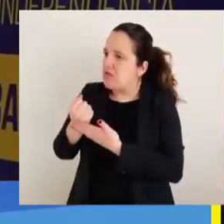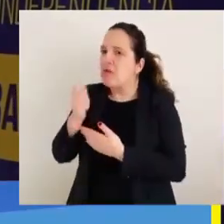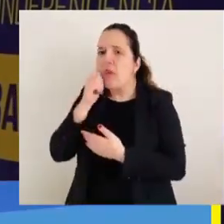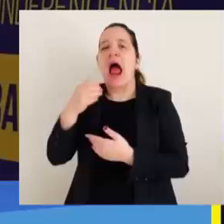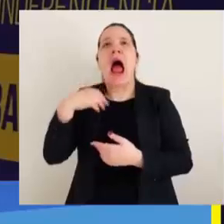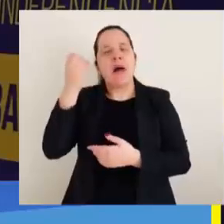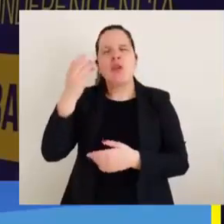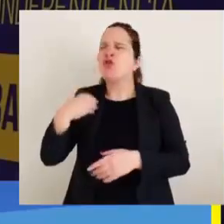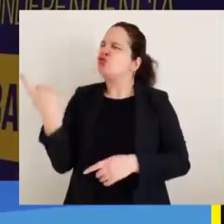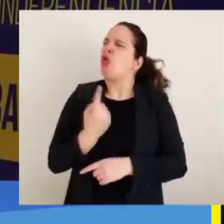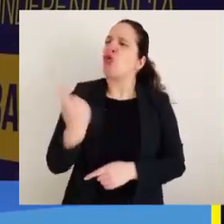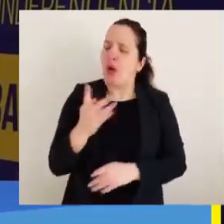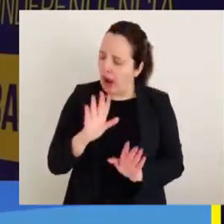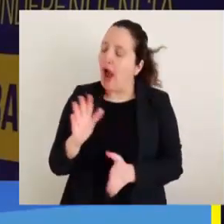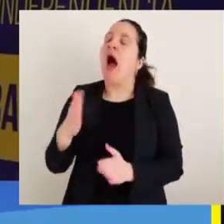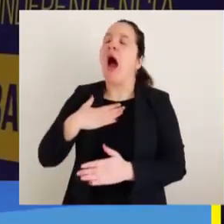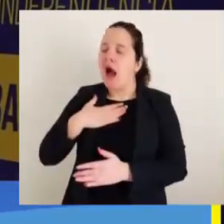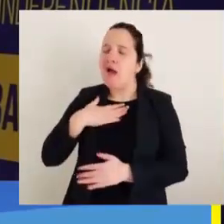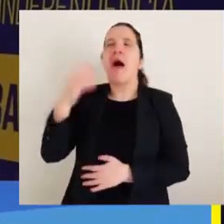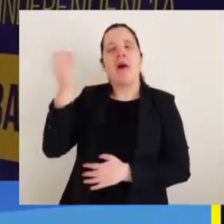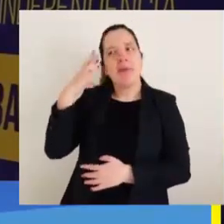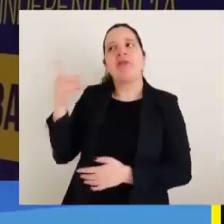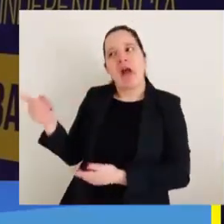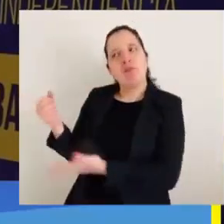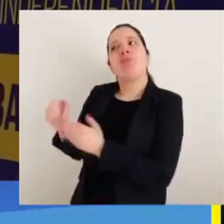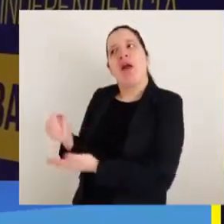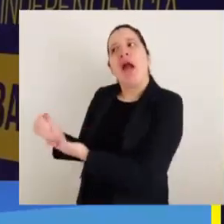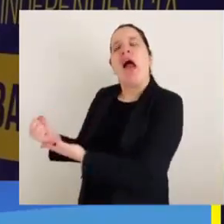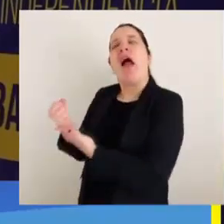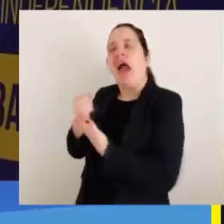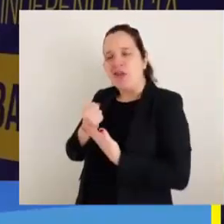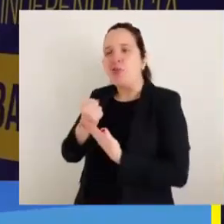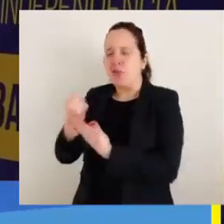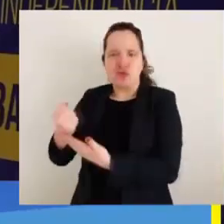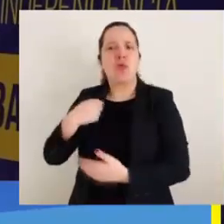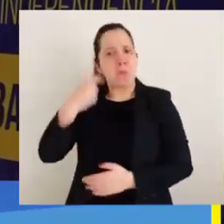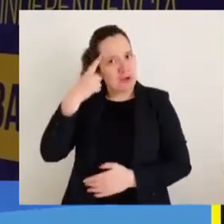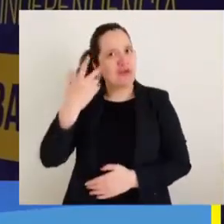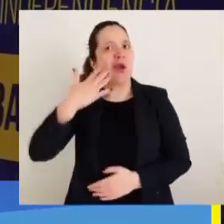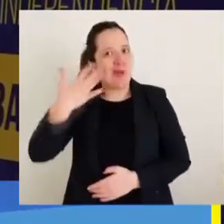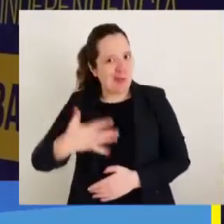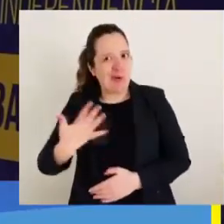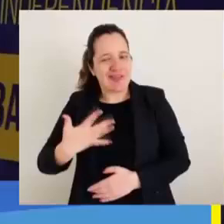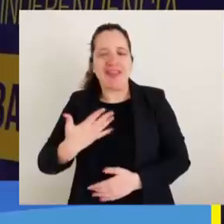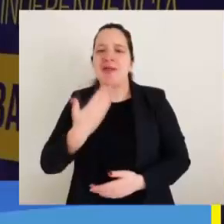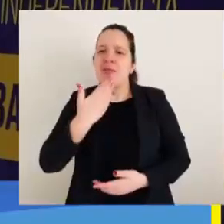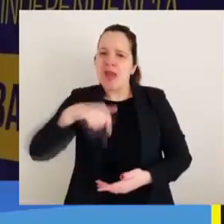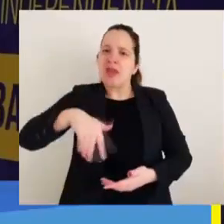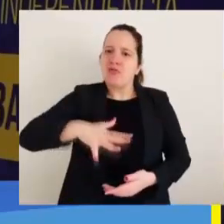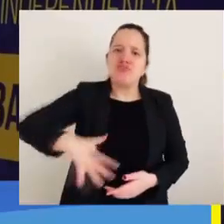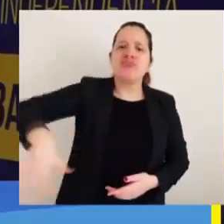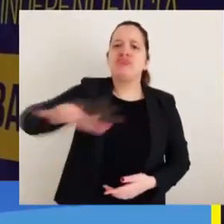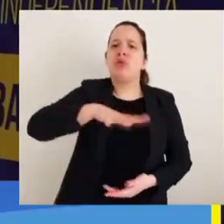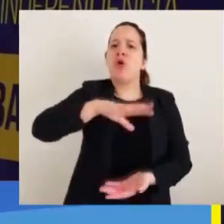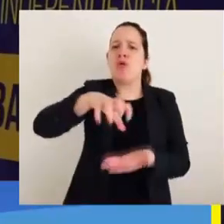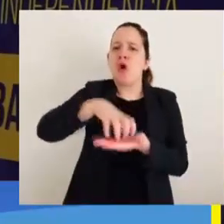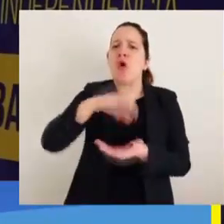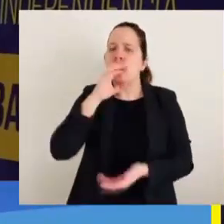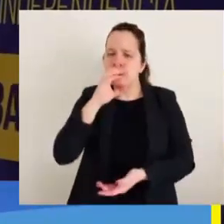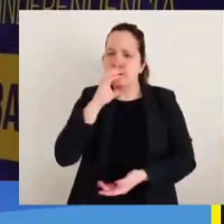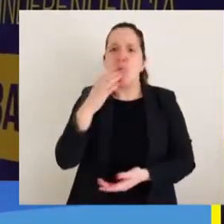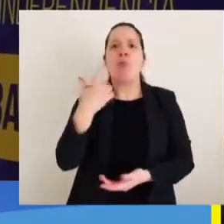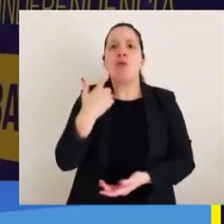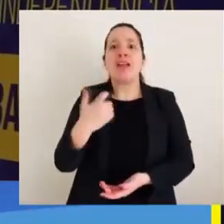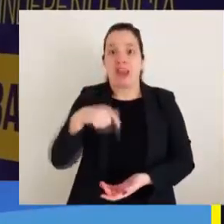aprender a dejarse ayudar también. Y yo encuentro que es muy importante dentro de cualquier comuna, en especial aquí en Concepción, porque